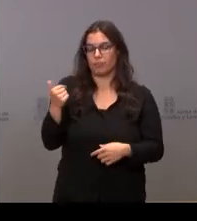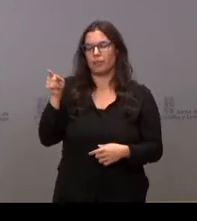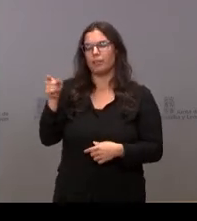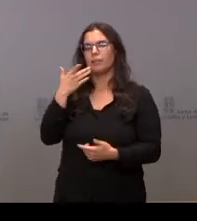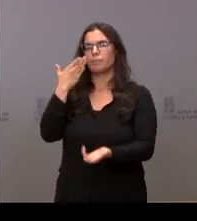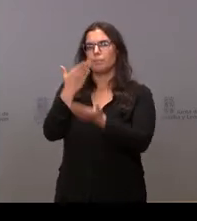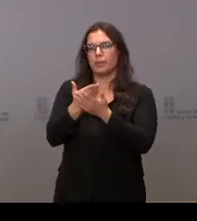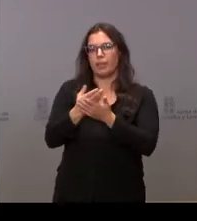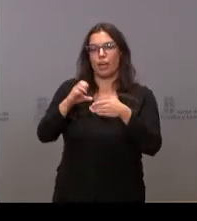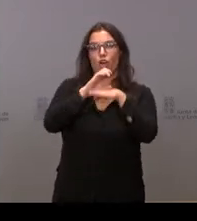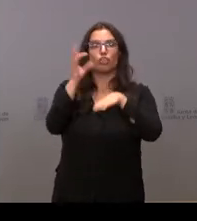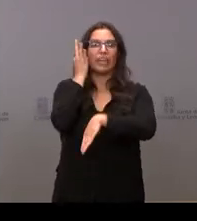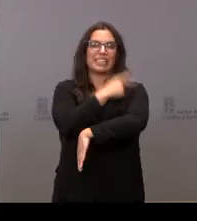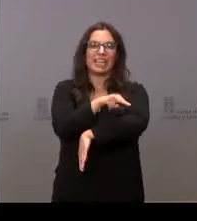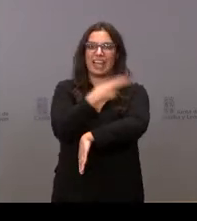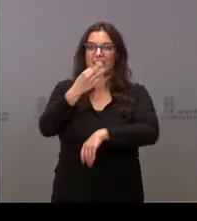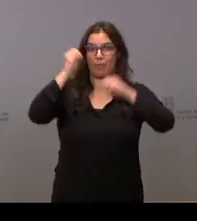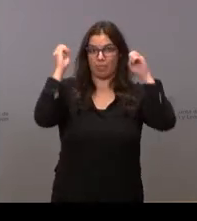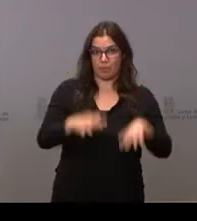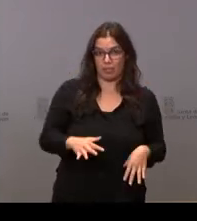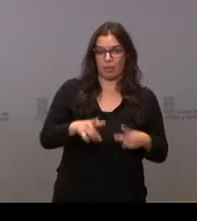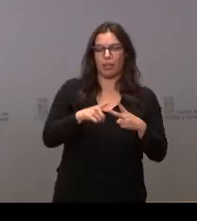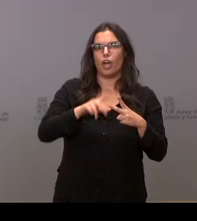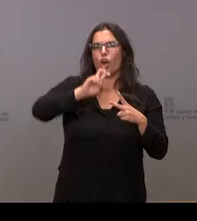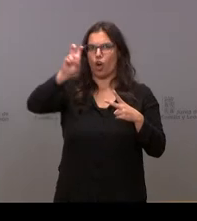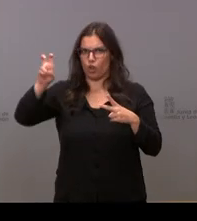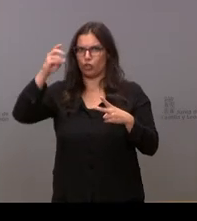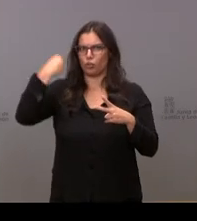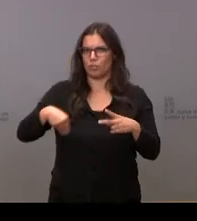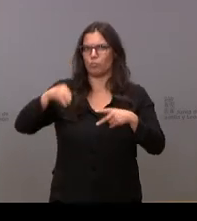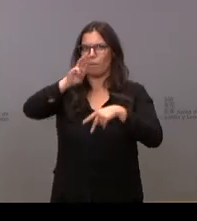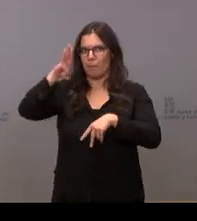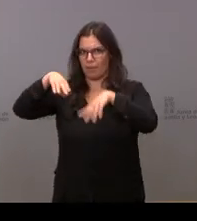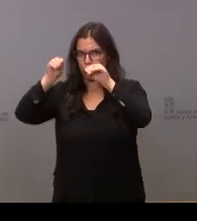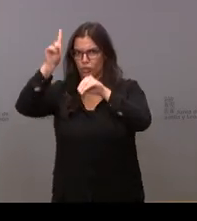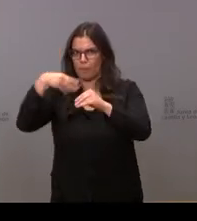la dimisión de la consejera de Sanidad, que se unen a otras voces desde el PP de Burgos